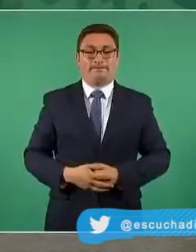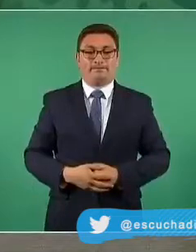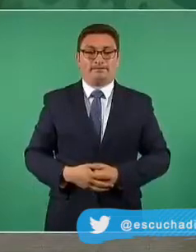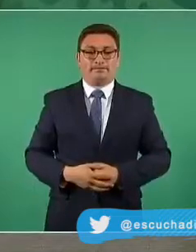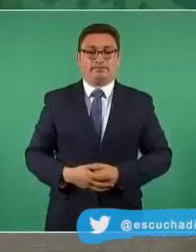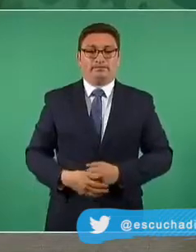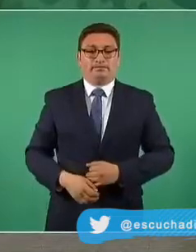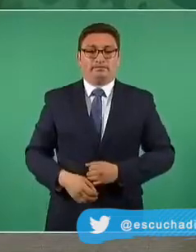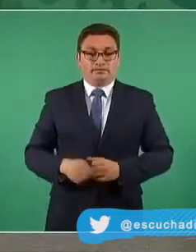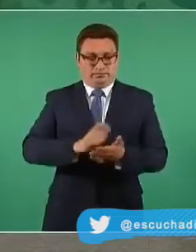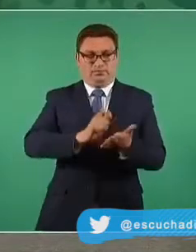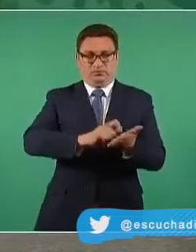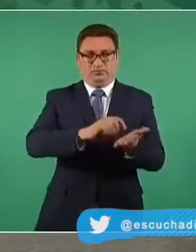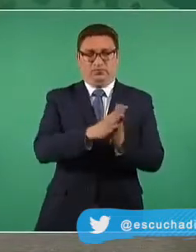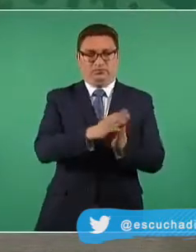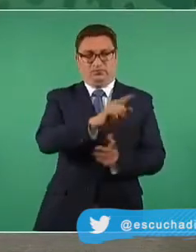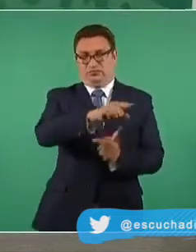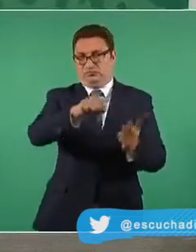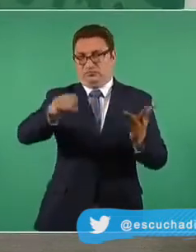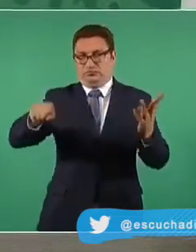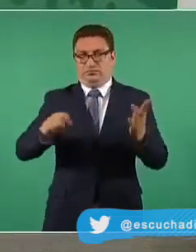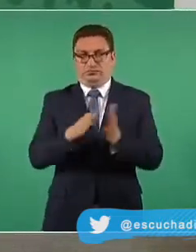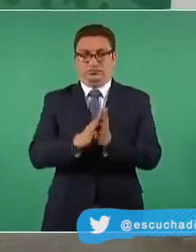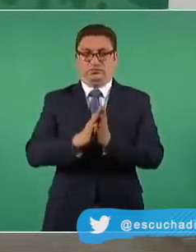aquí, por favor.